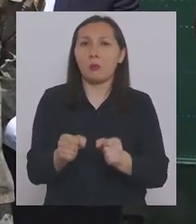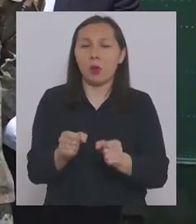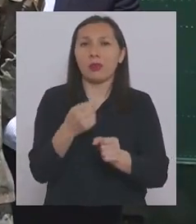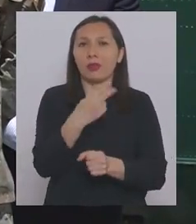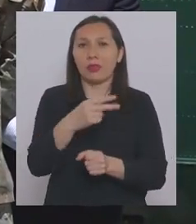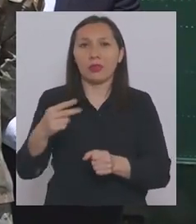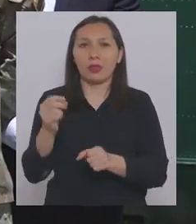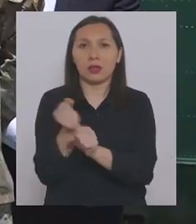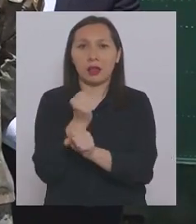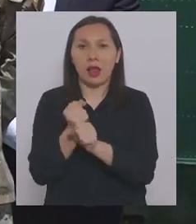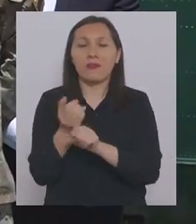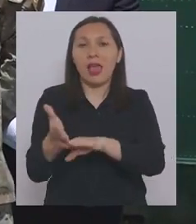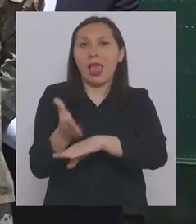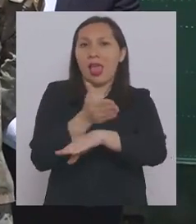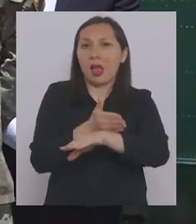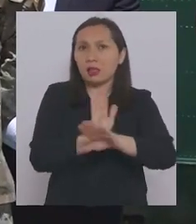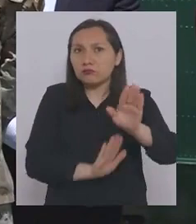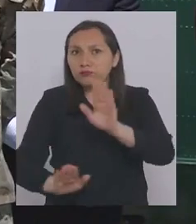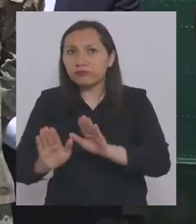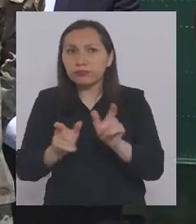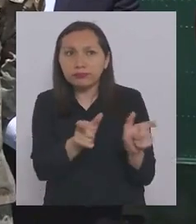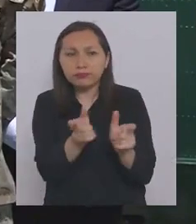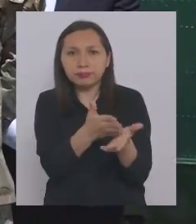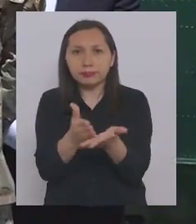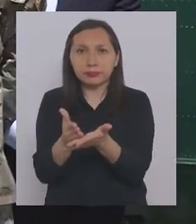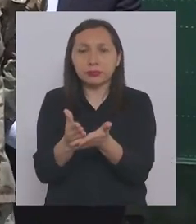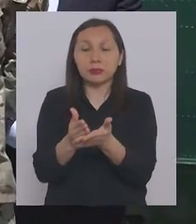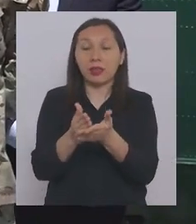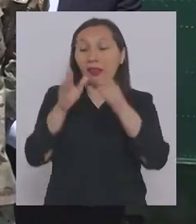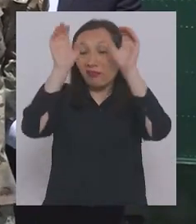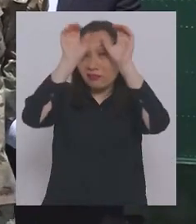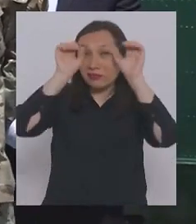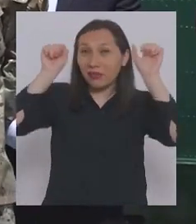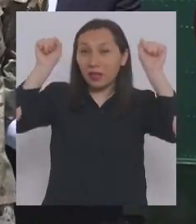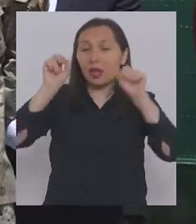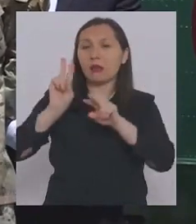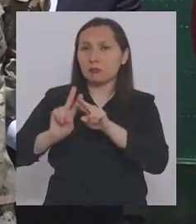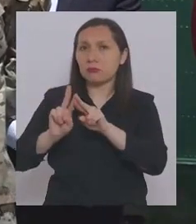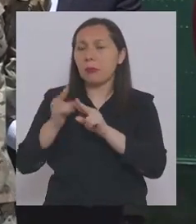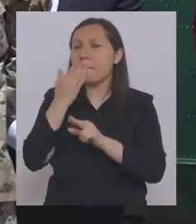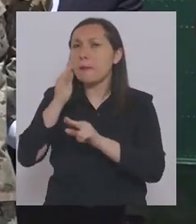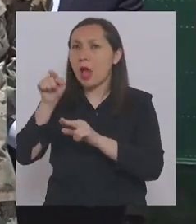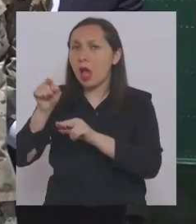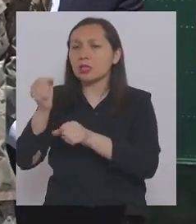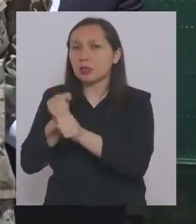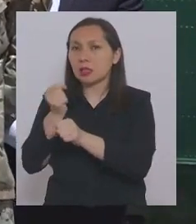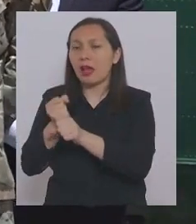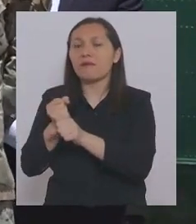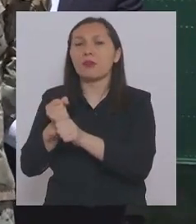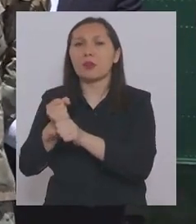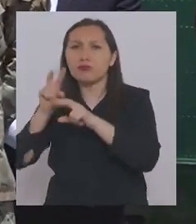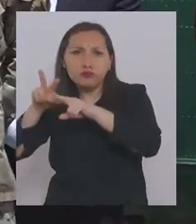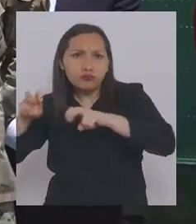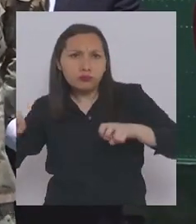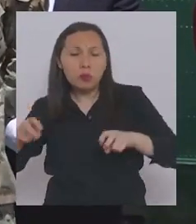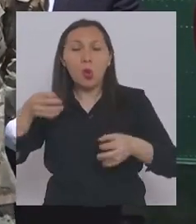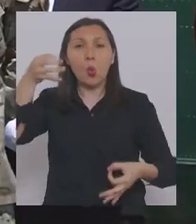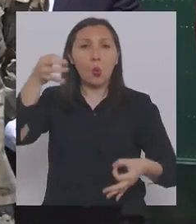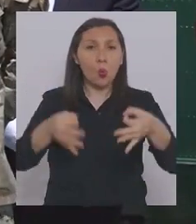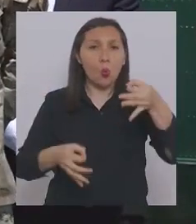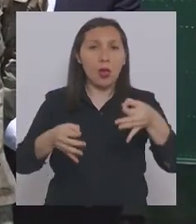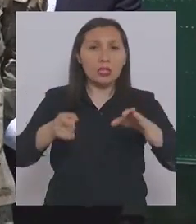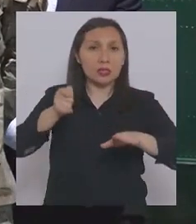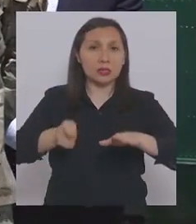de su labor preventiva y operativa. A la Fiscalía a mejorar su labor de investigación. A los jueces a hacer